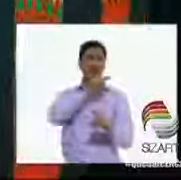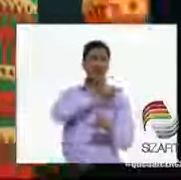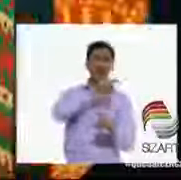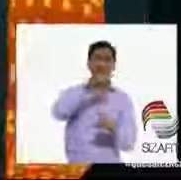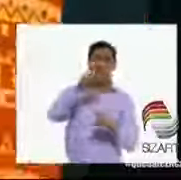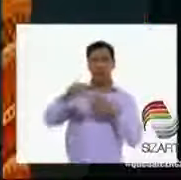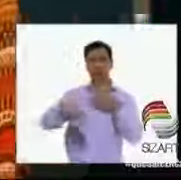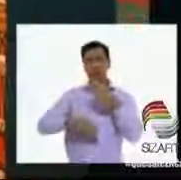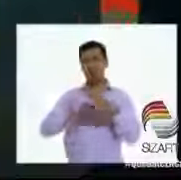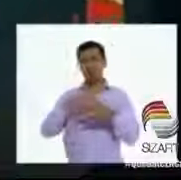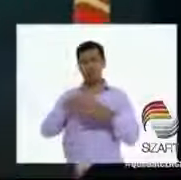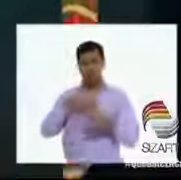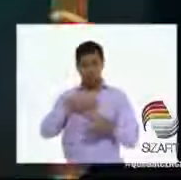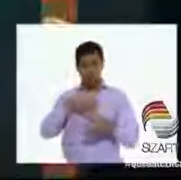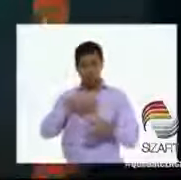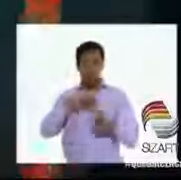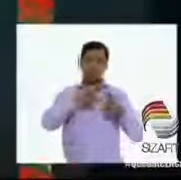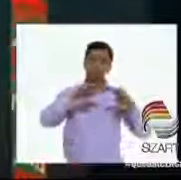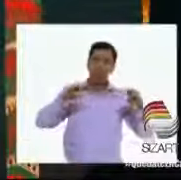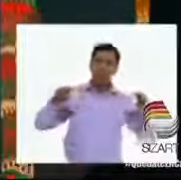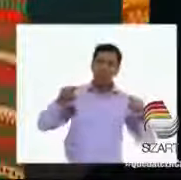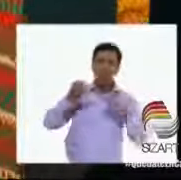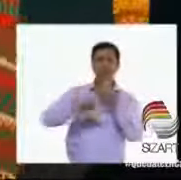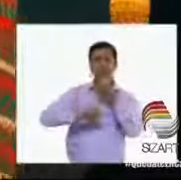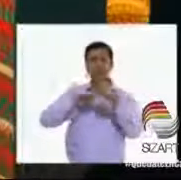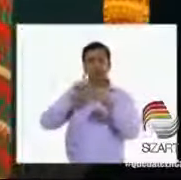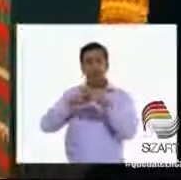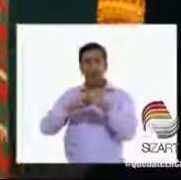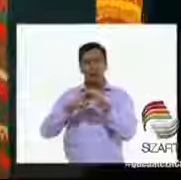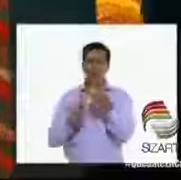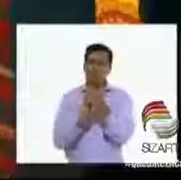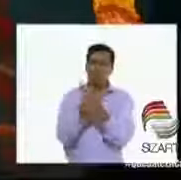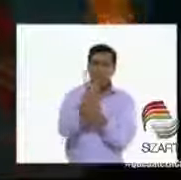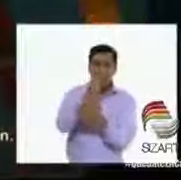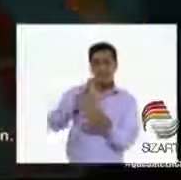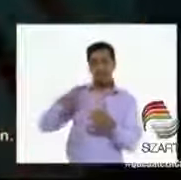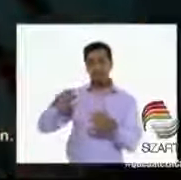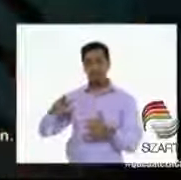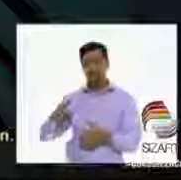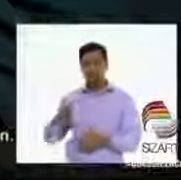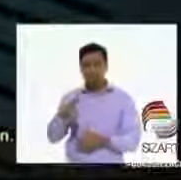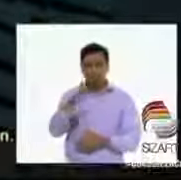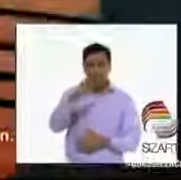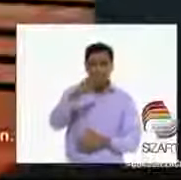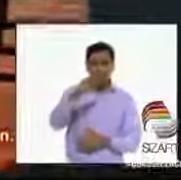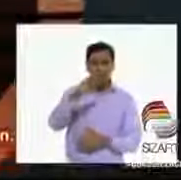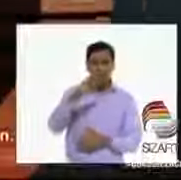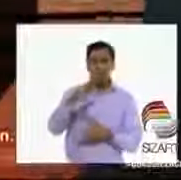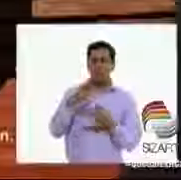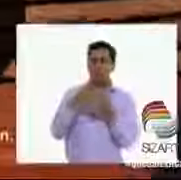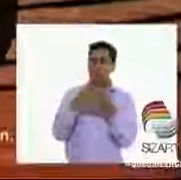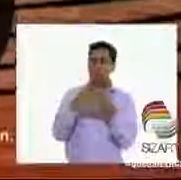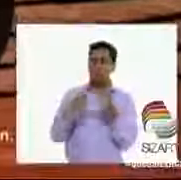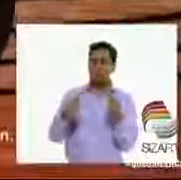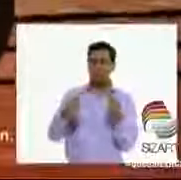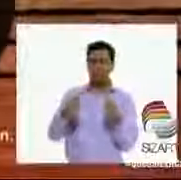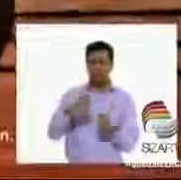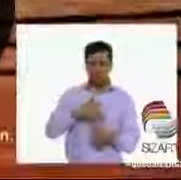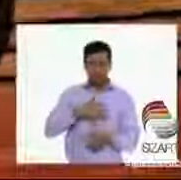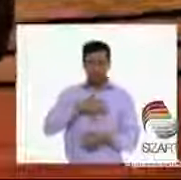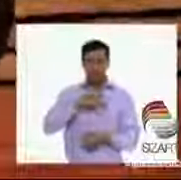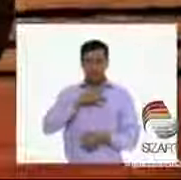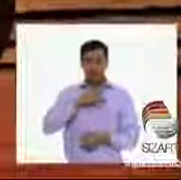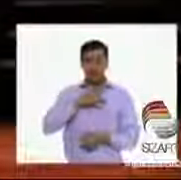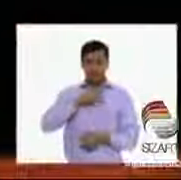janopawey ar, wanpa atentini, no chitlamandi te guanime, puano chitlamandi shuitini, ni yo nashtimo ilhuis, ni una